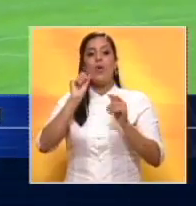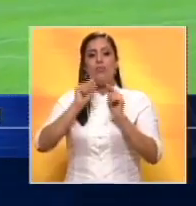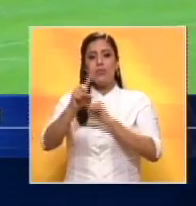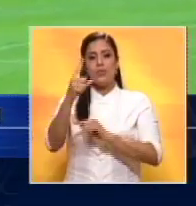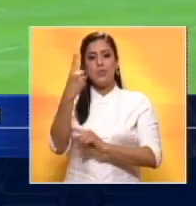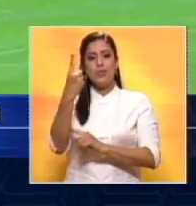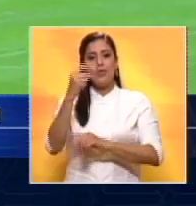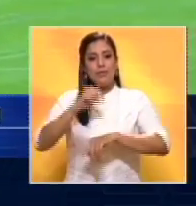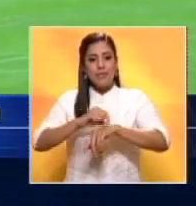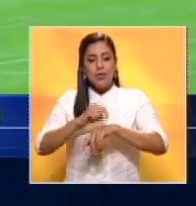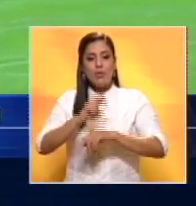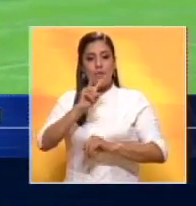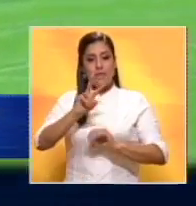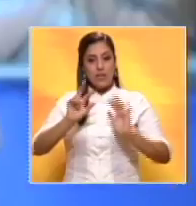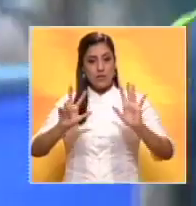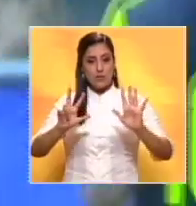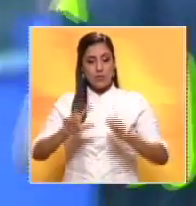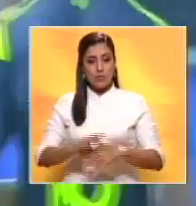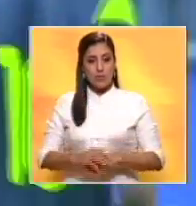único tanto al minuto 28.